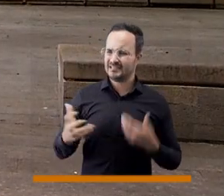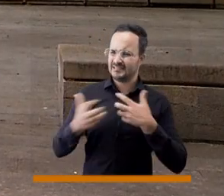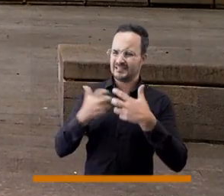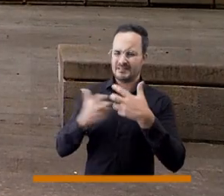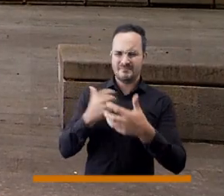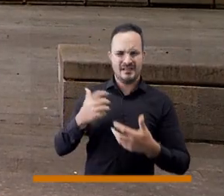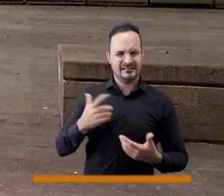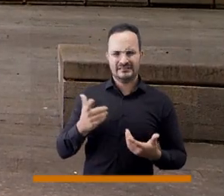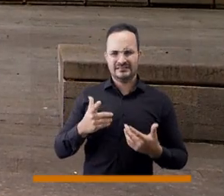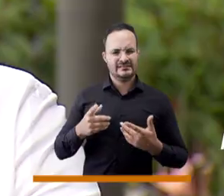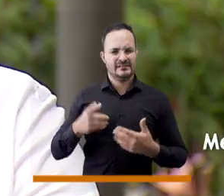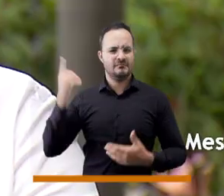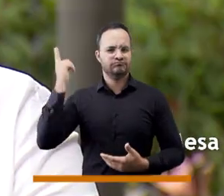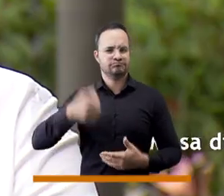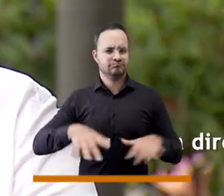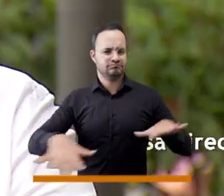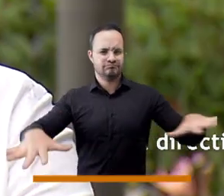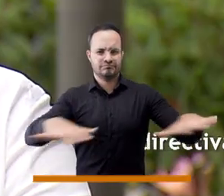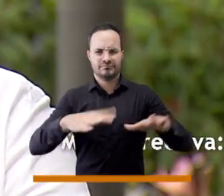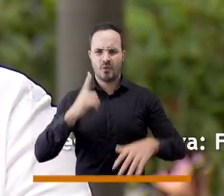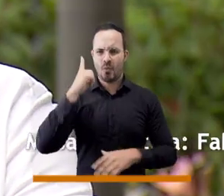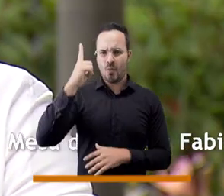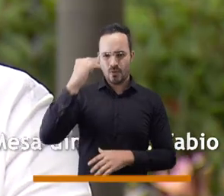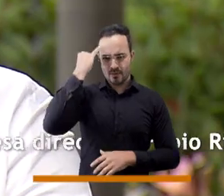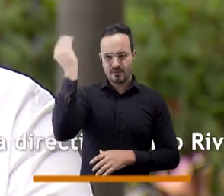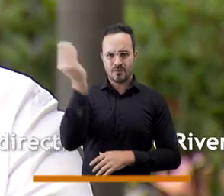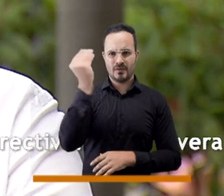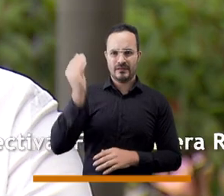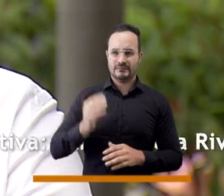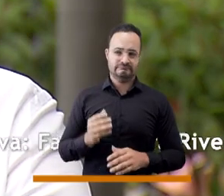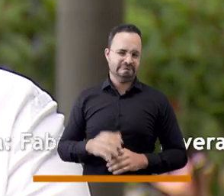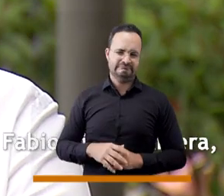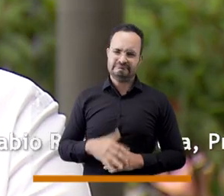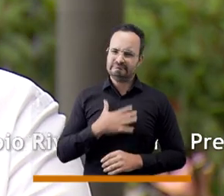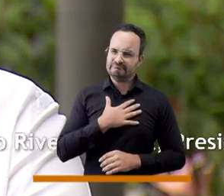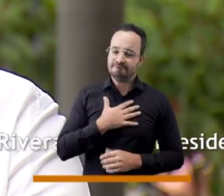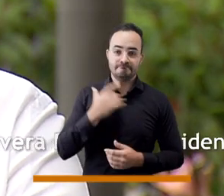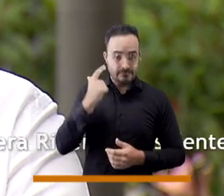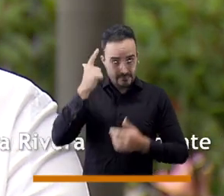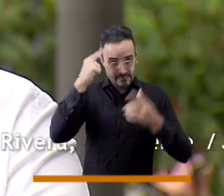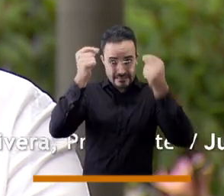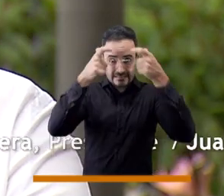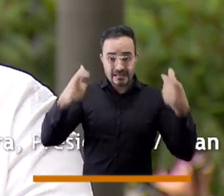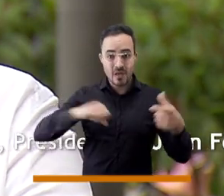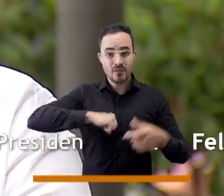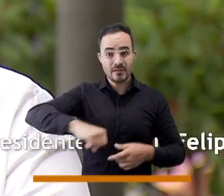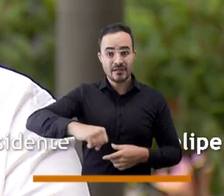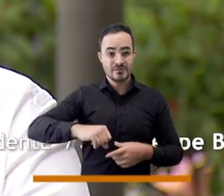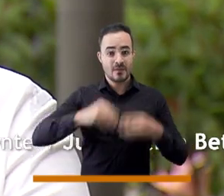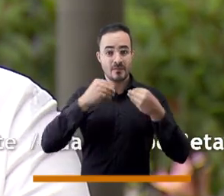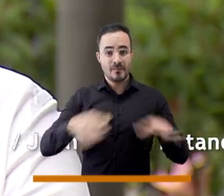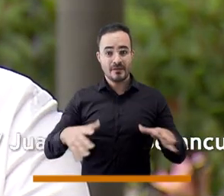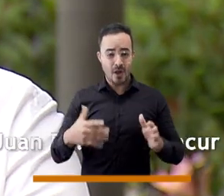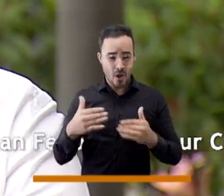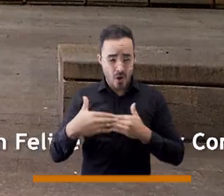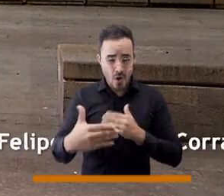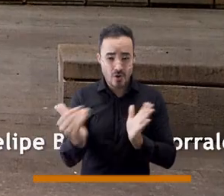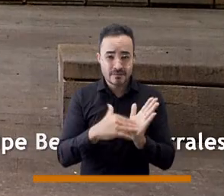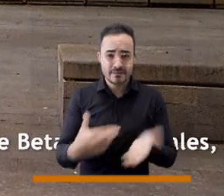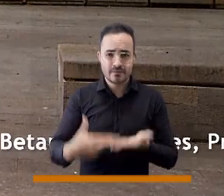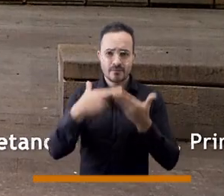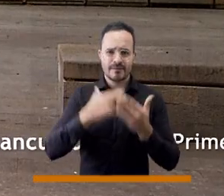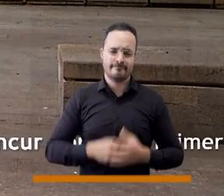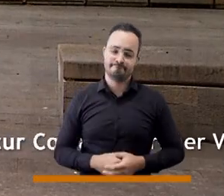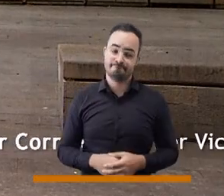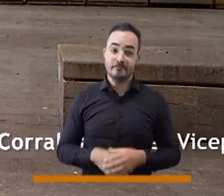sistema socialista, porque una vez se pierde la democracia y una vez se pierde el Estado de Derecho, es muy difícil recuperarlo. Si uno